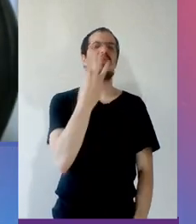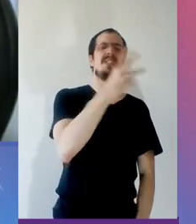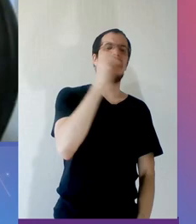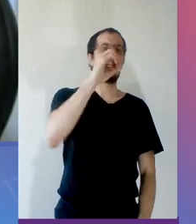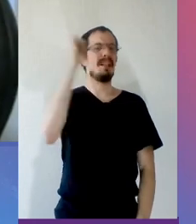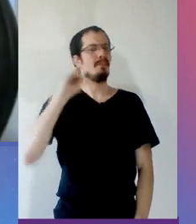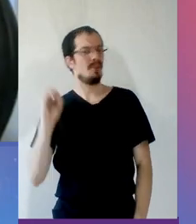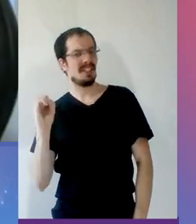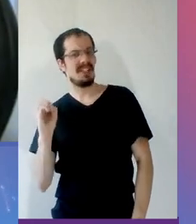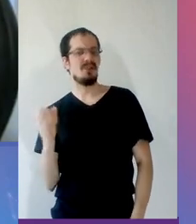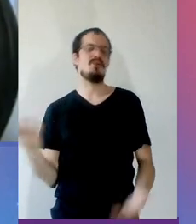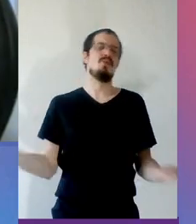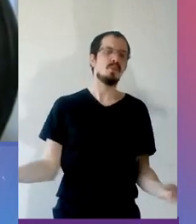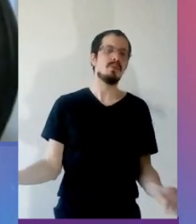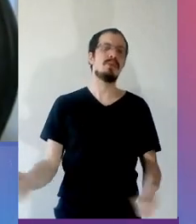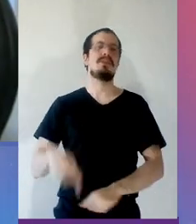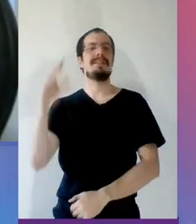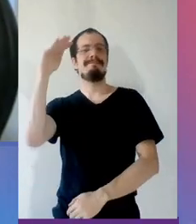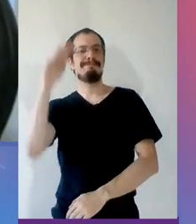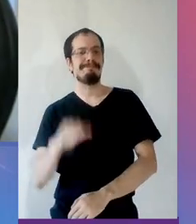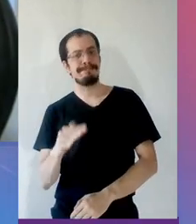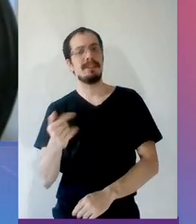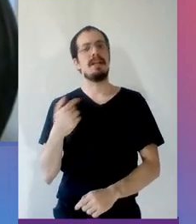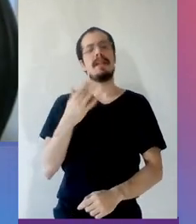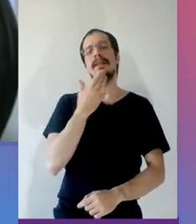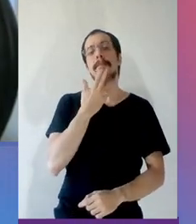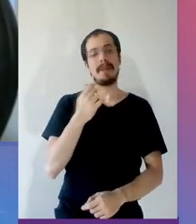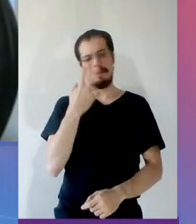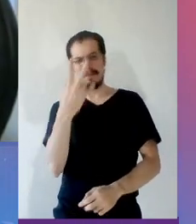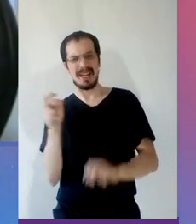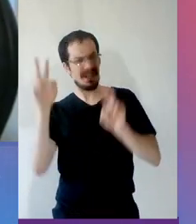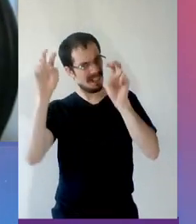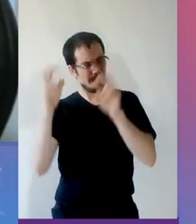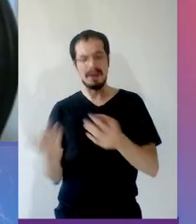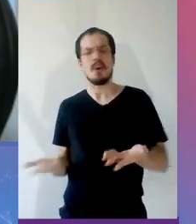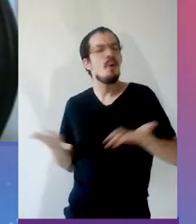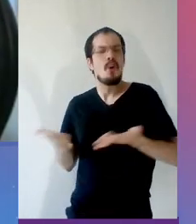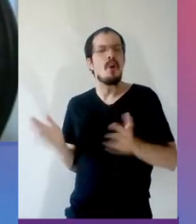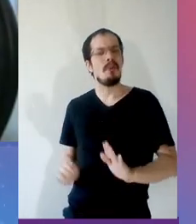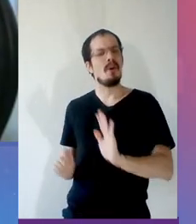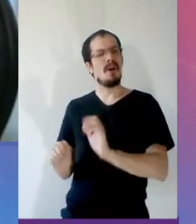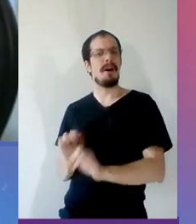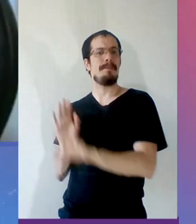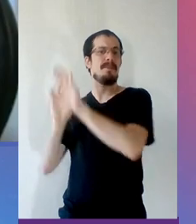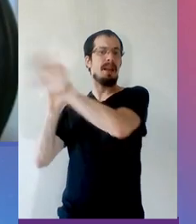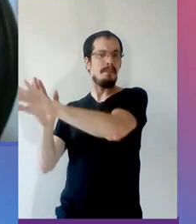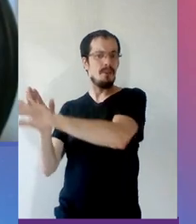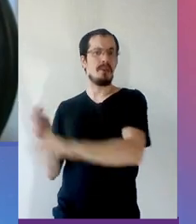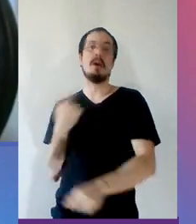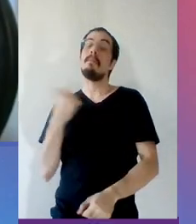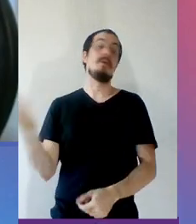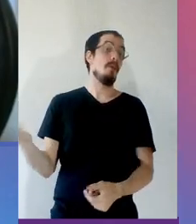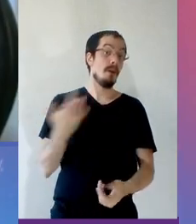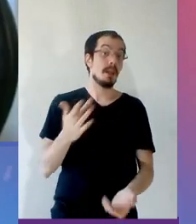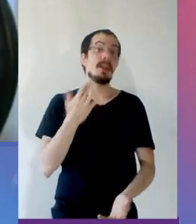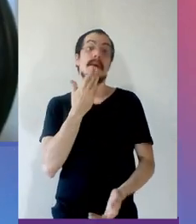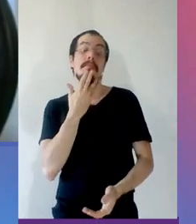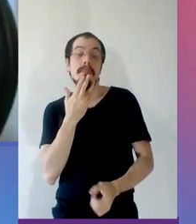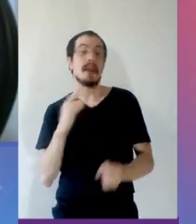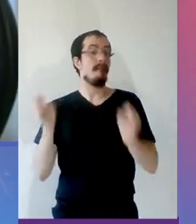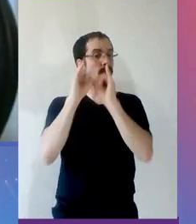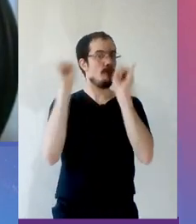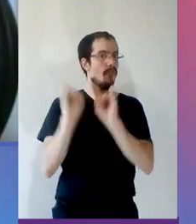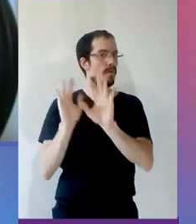importante cuánto alcanzó la cobertura, sino que también cuál fue la calidad de la atención que se le entregó a esa familia, a ese niño, a esa